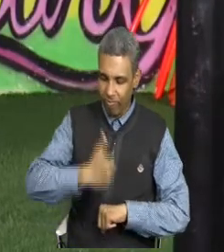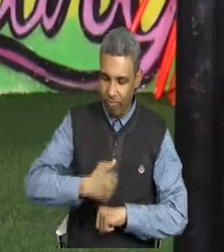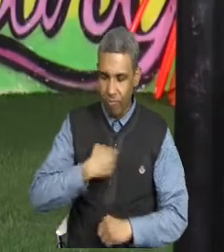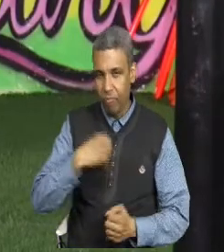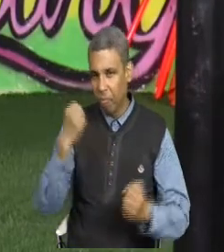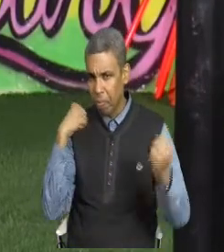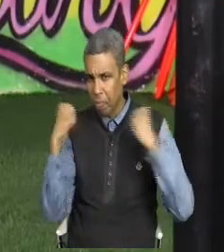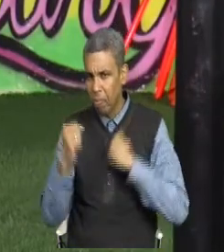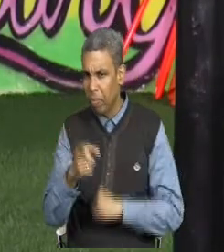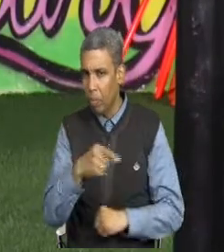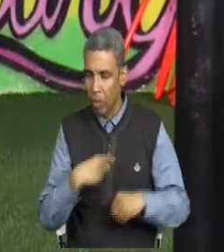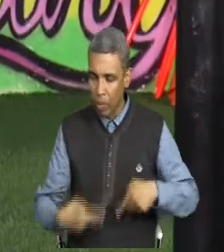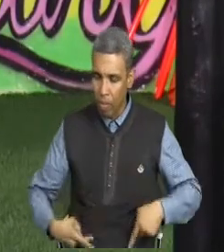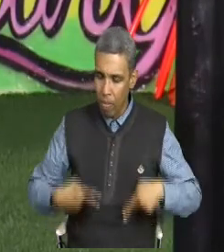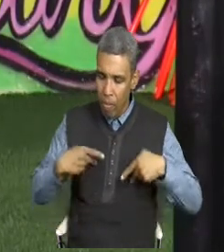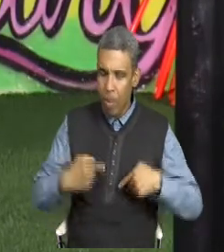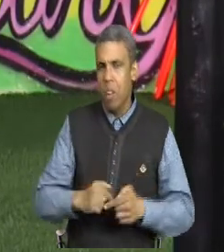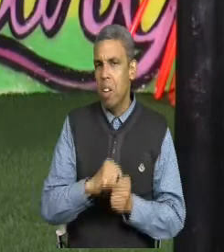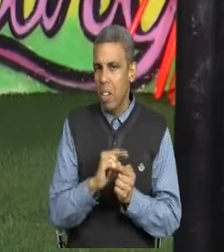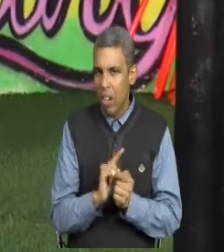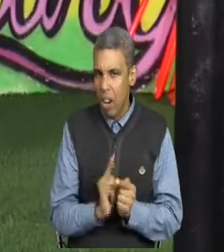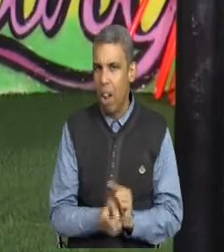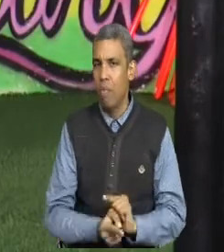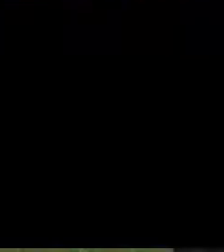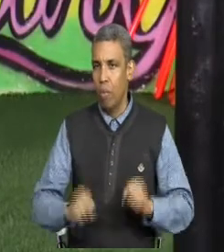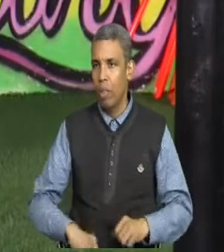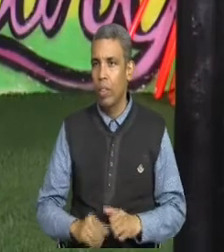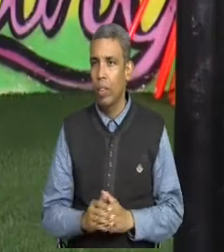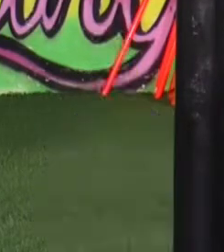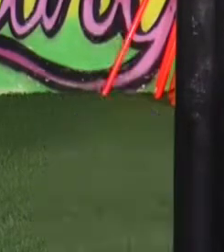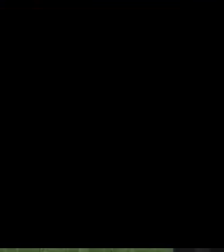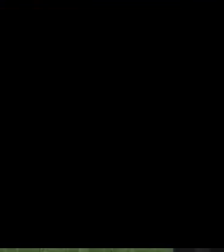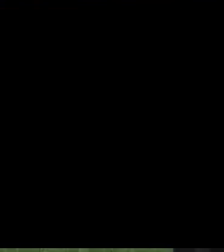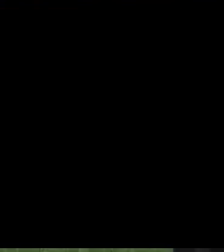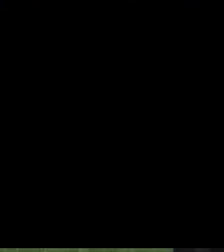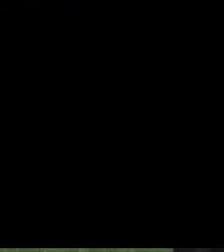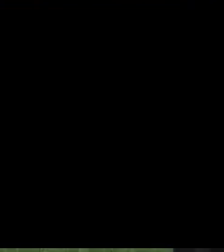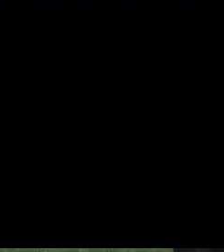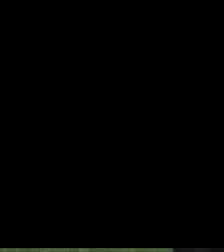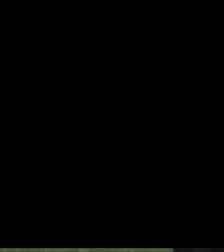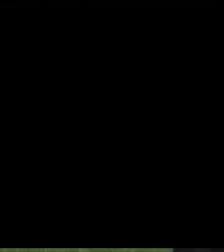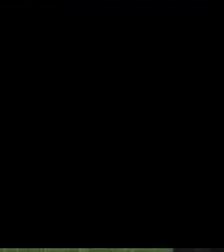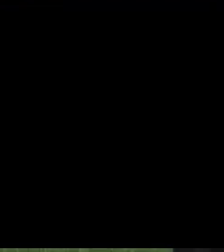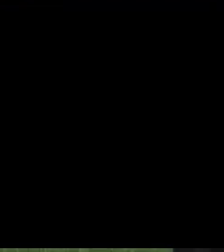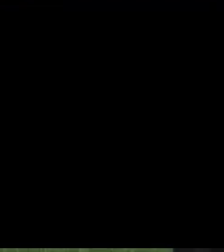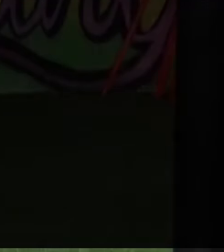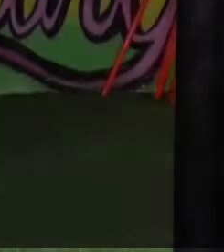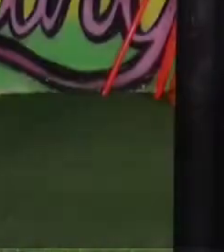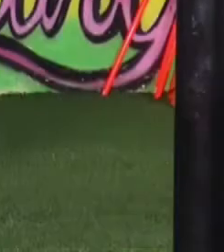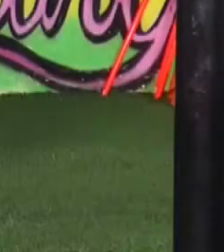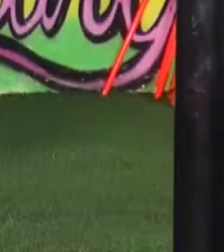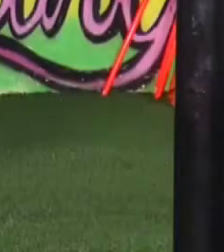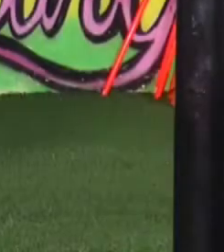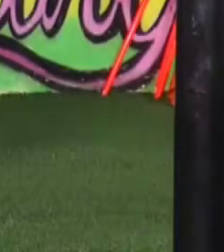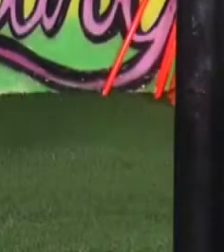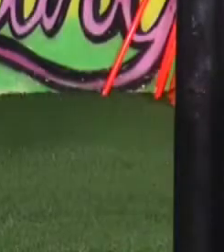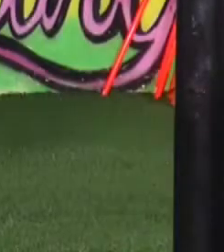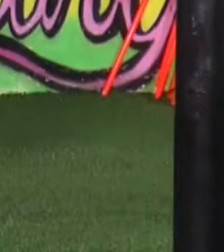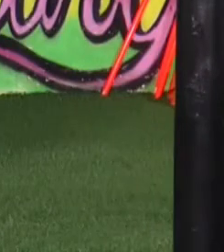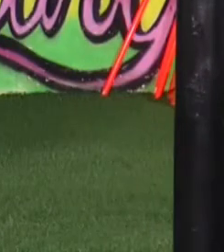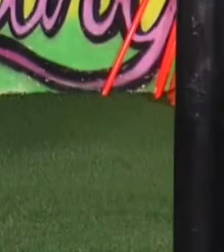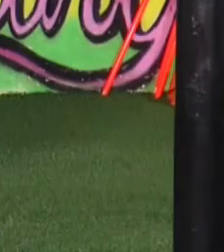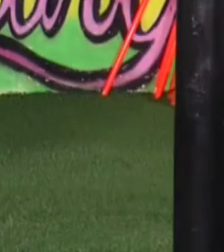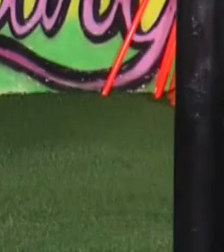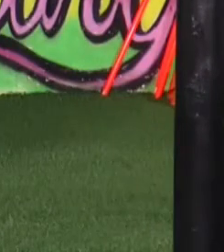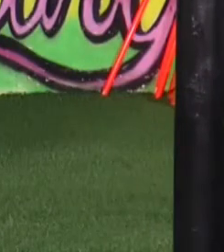vida, que usted no venga a entrenar, sino que los vamos a entrenar y que les vamos a dar